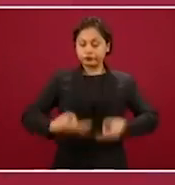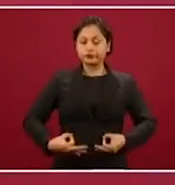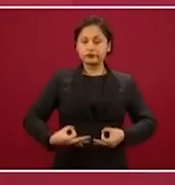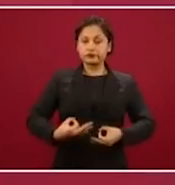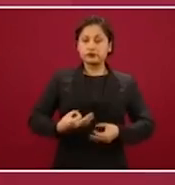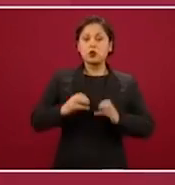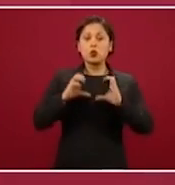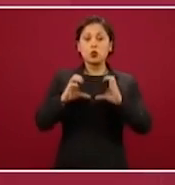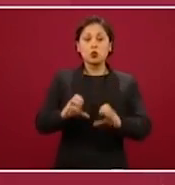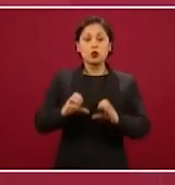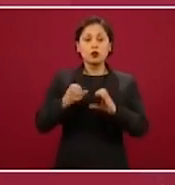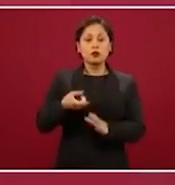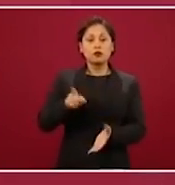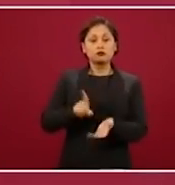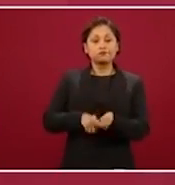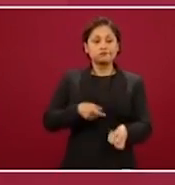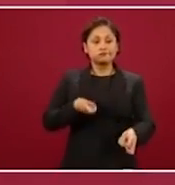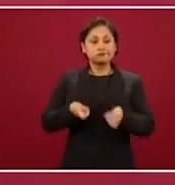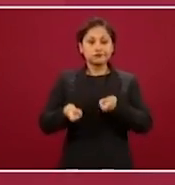Porque